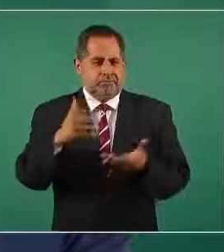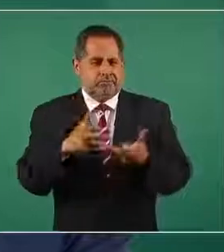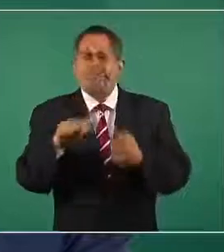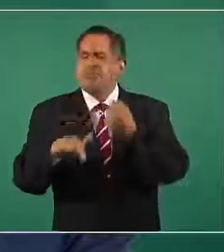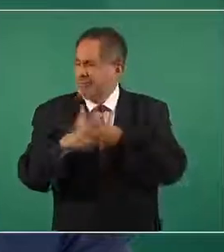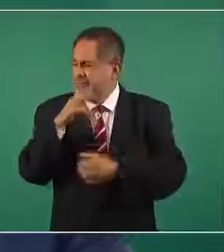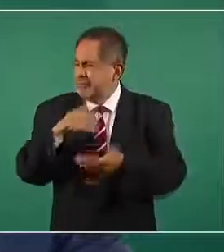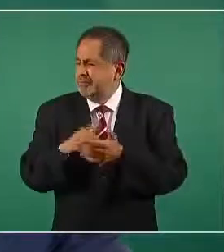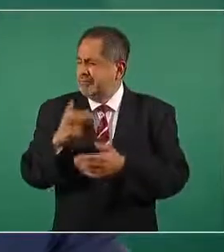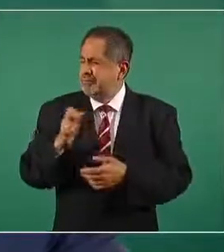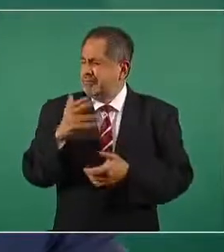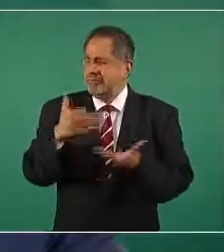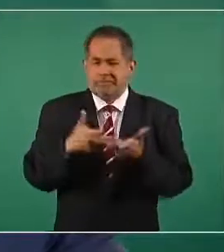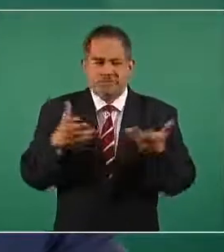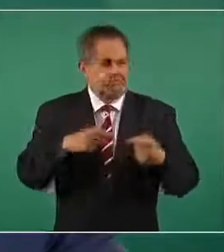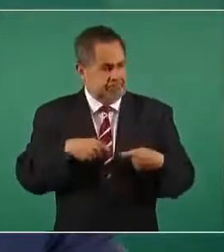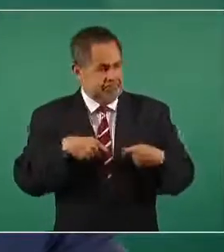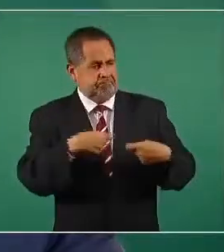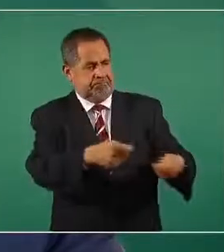12,000,